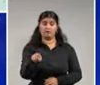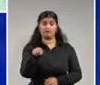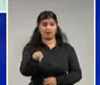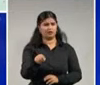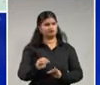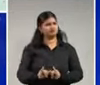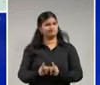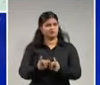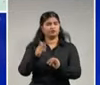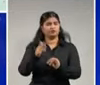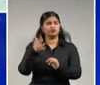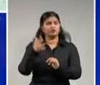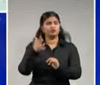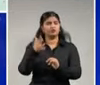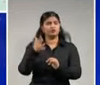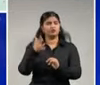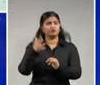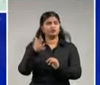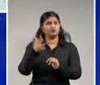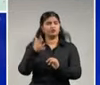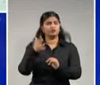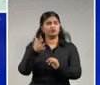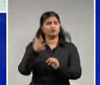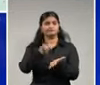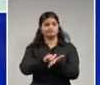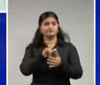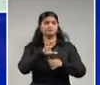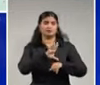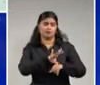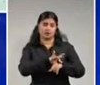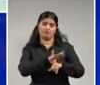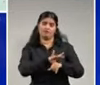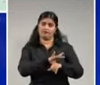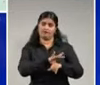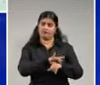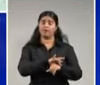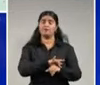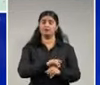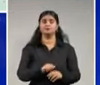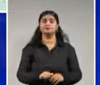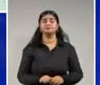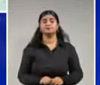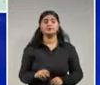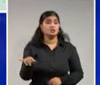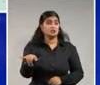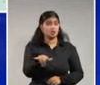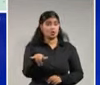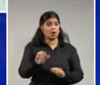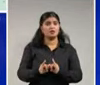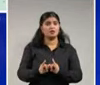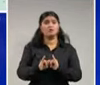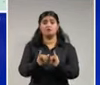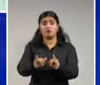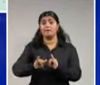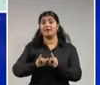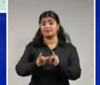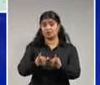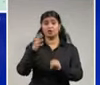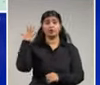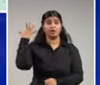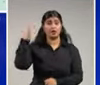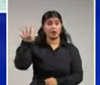cual indiscutiblemente nos habla de los riesgos, nos habla de los protocolos de control